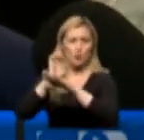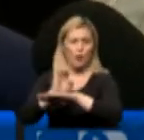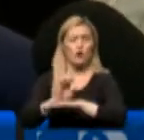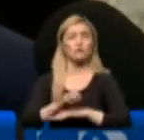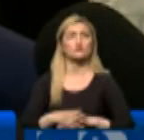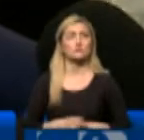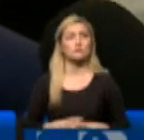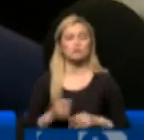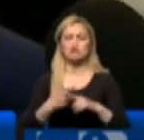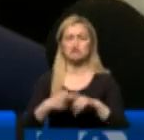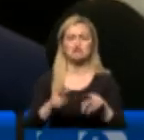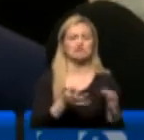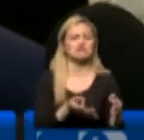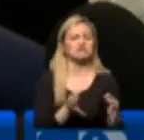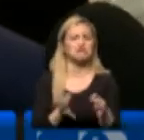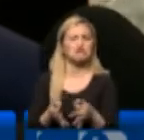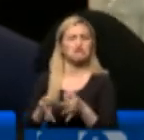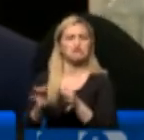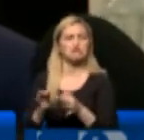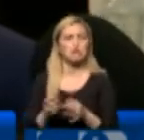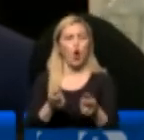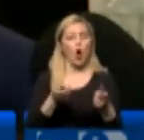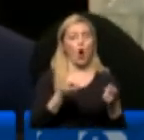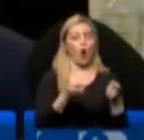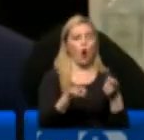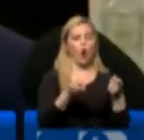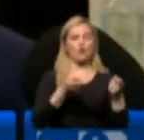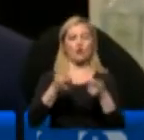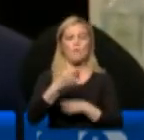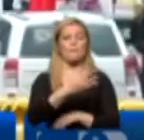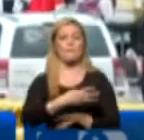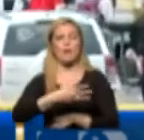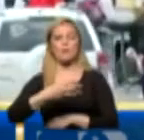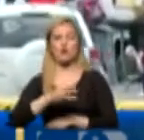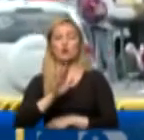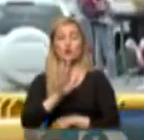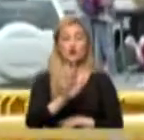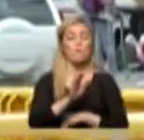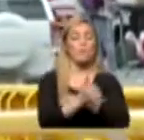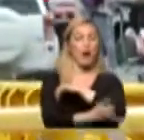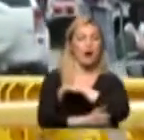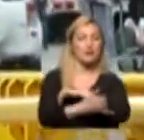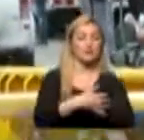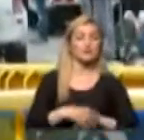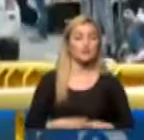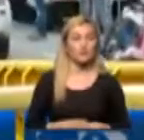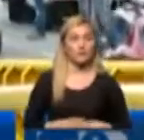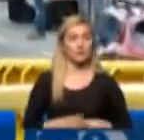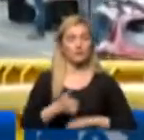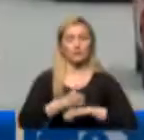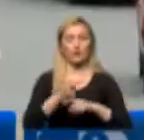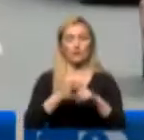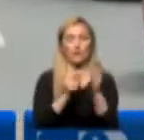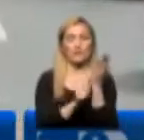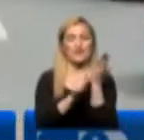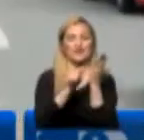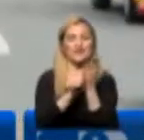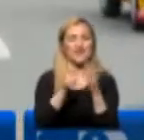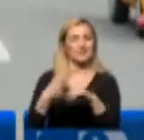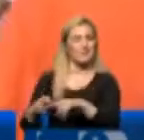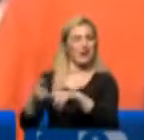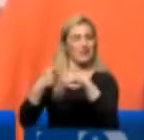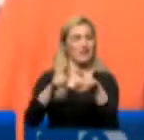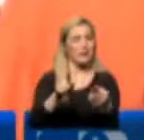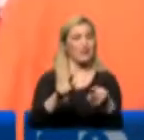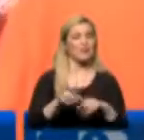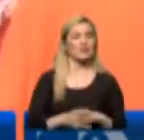en varias formas de tener control migratorio de su país. Autoridades de diferentes ministerios y dependencias